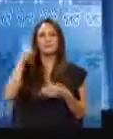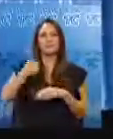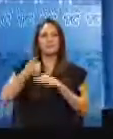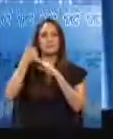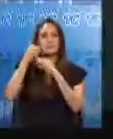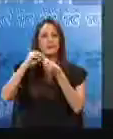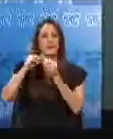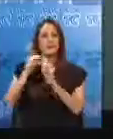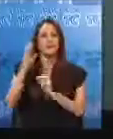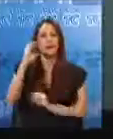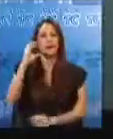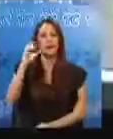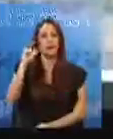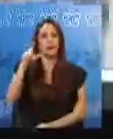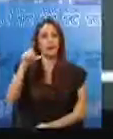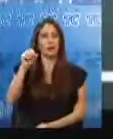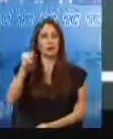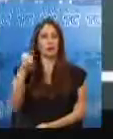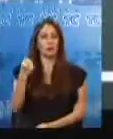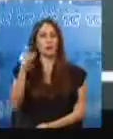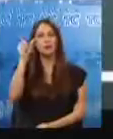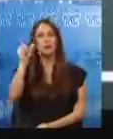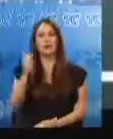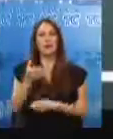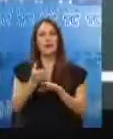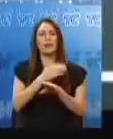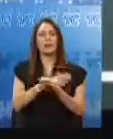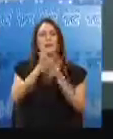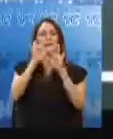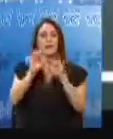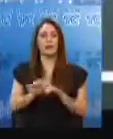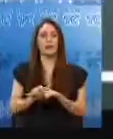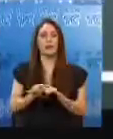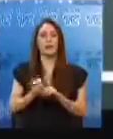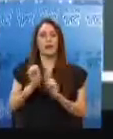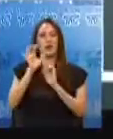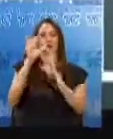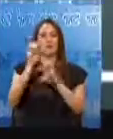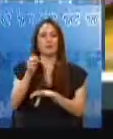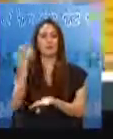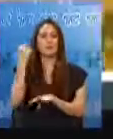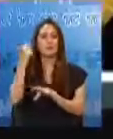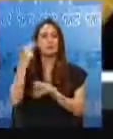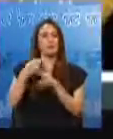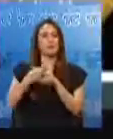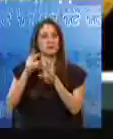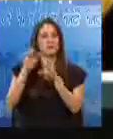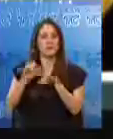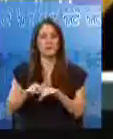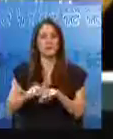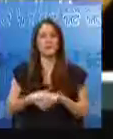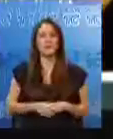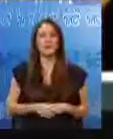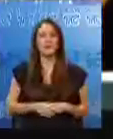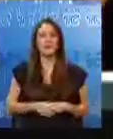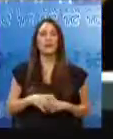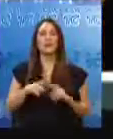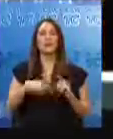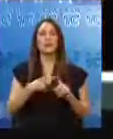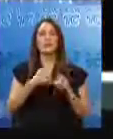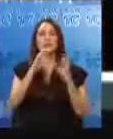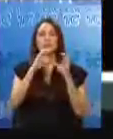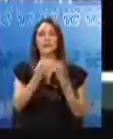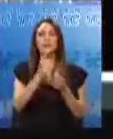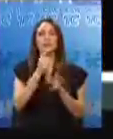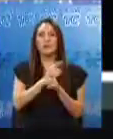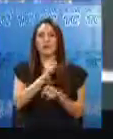social cristiano Carlos P.C., quien en su momento fue secretario particular de León Febres Cordero. Además, fue señalado por el informe de la Comisión de la Verdad